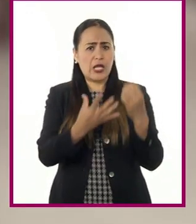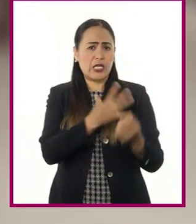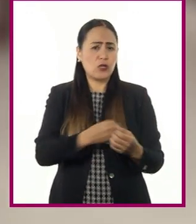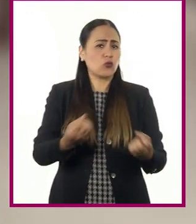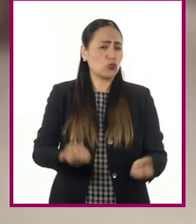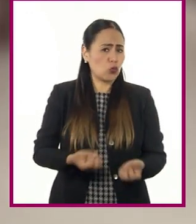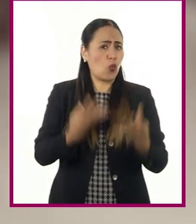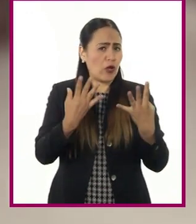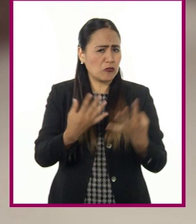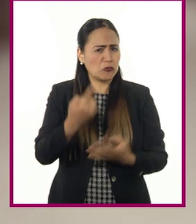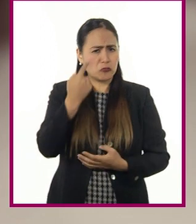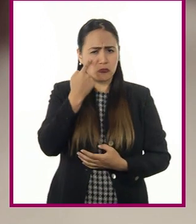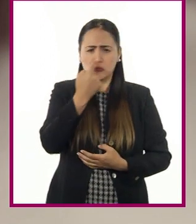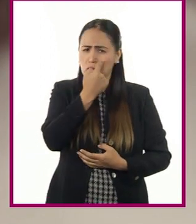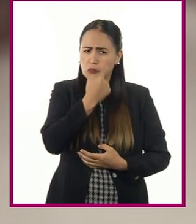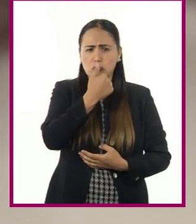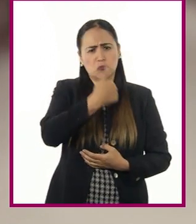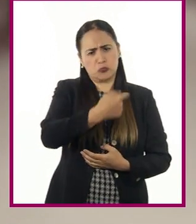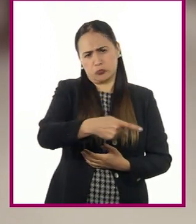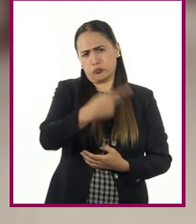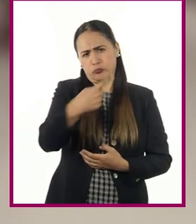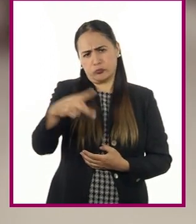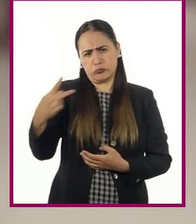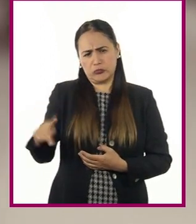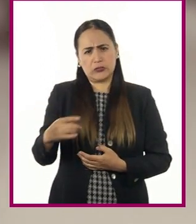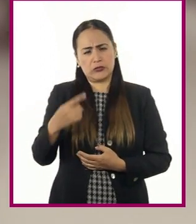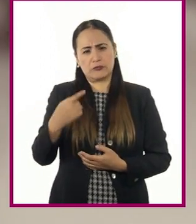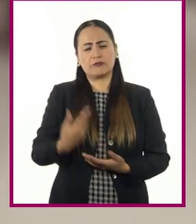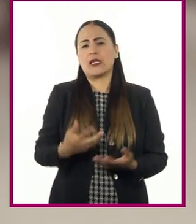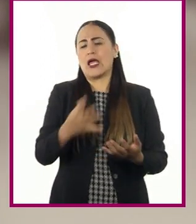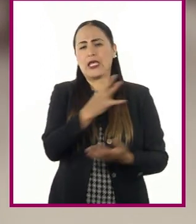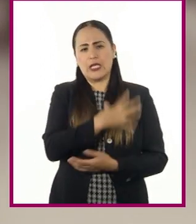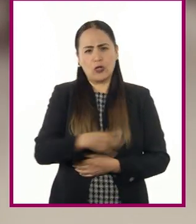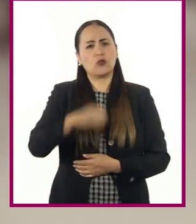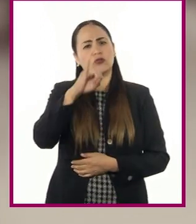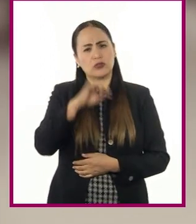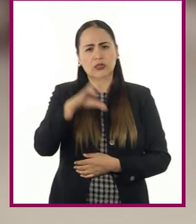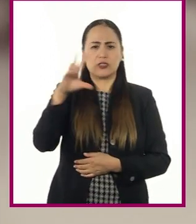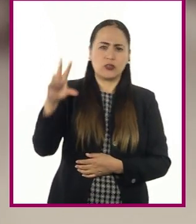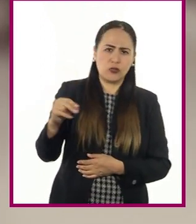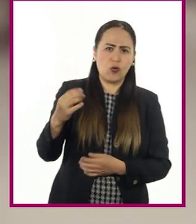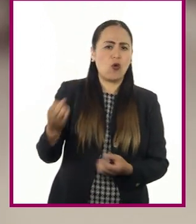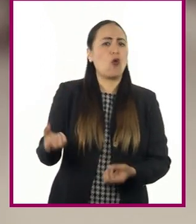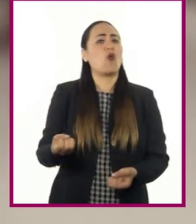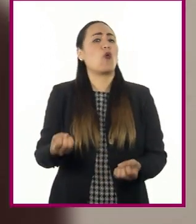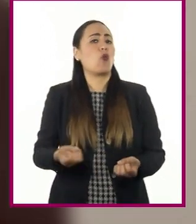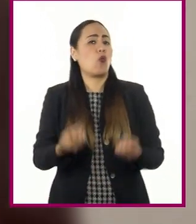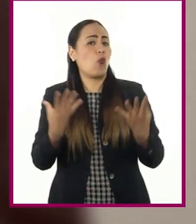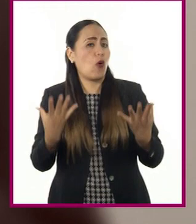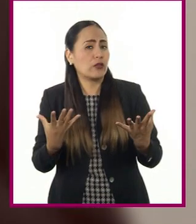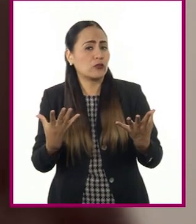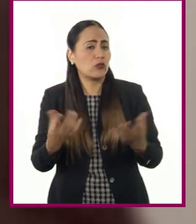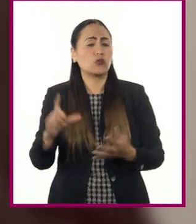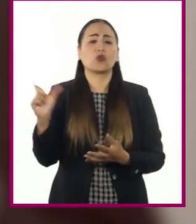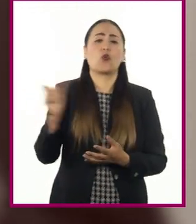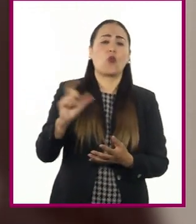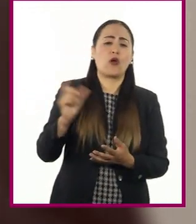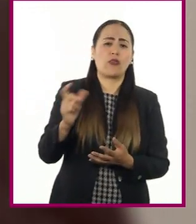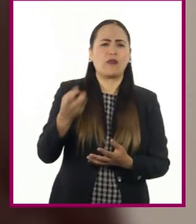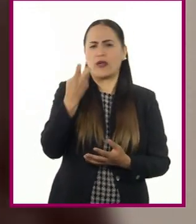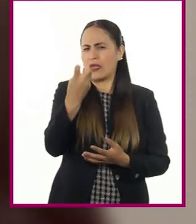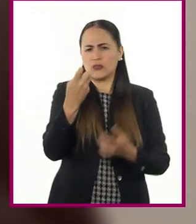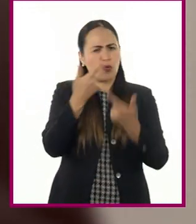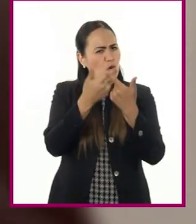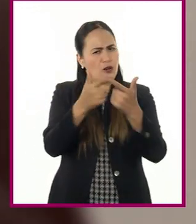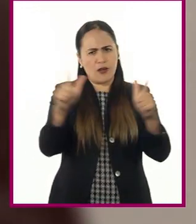formar una familia, tener o no tener hijos, cuántos y cuándo. Libertad para